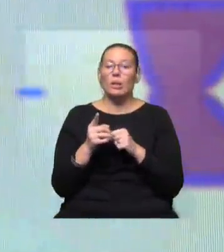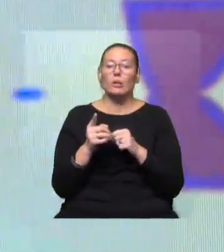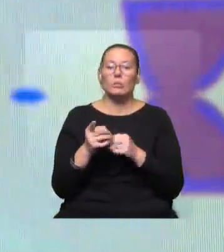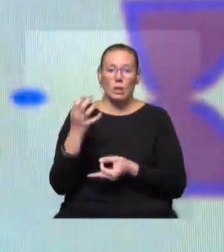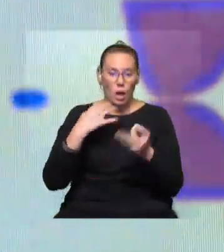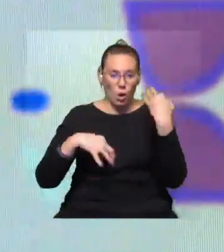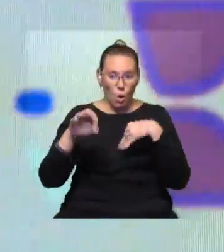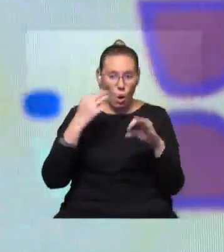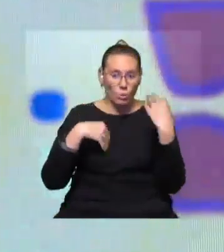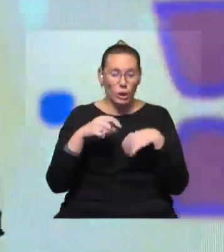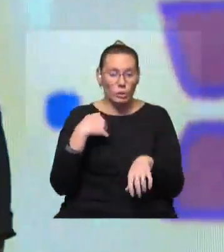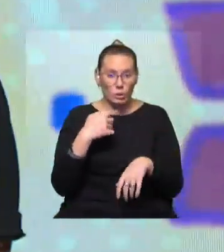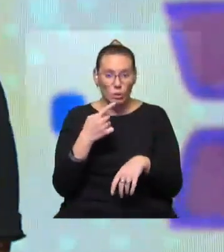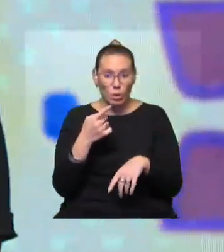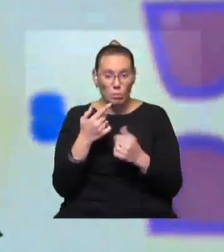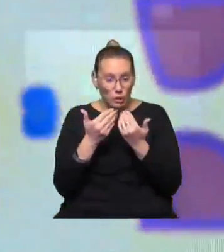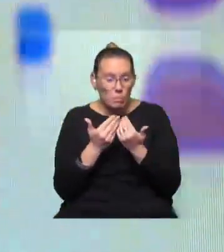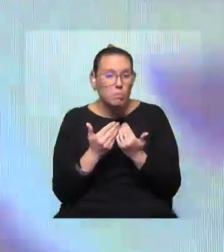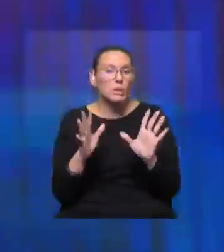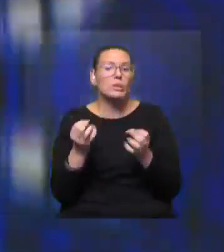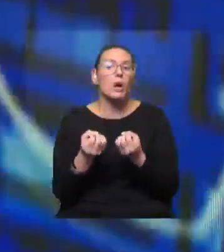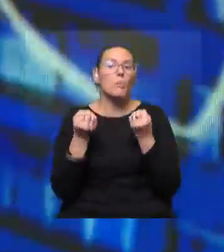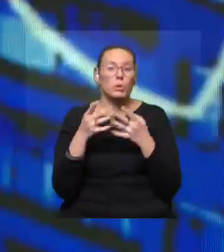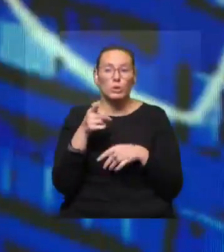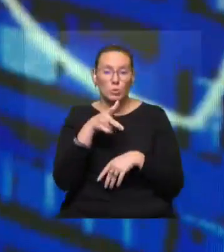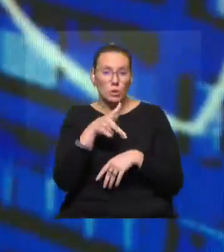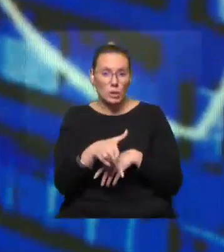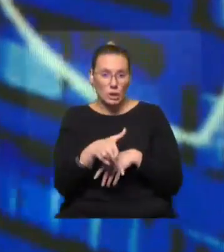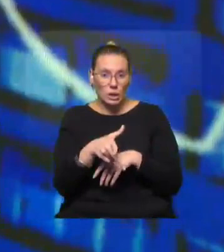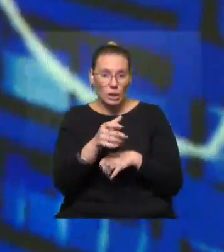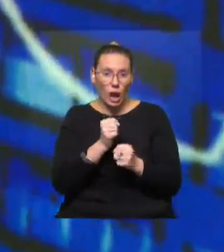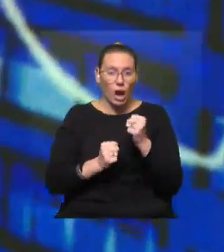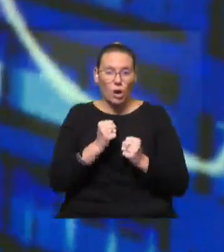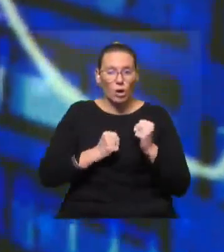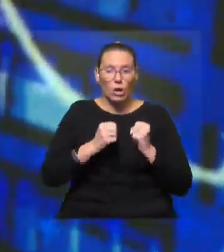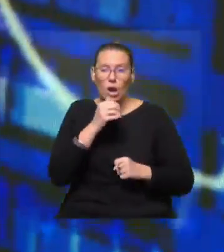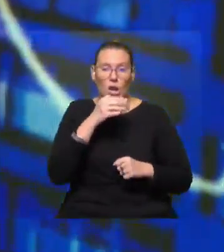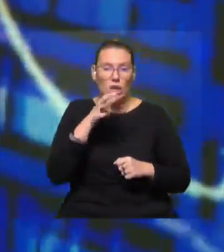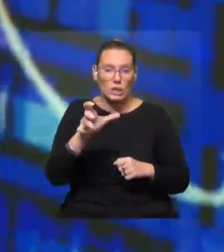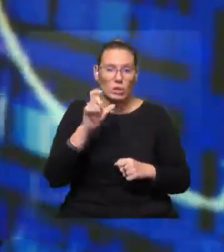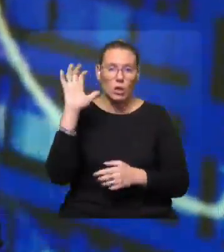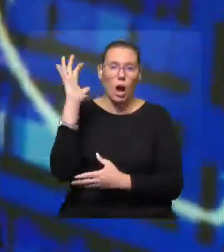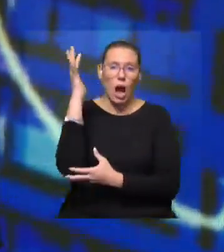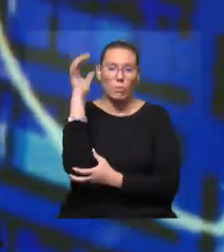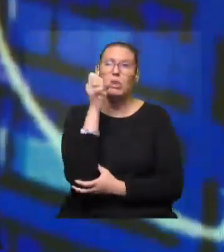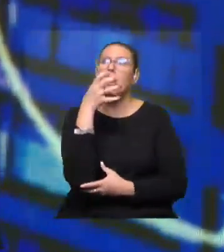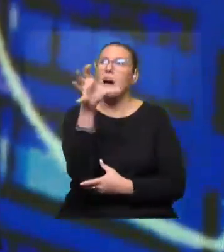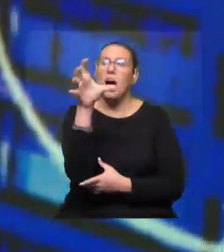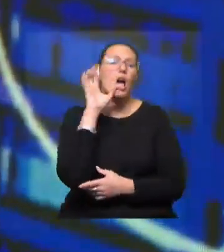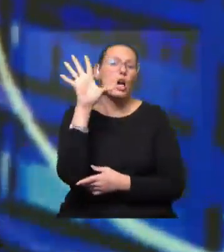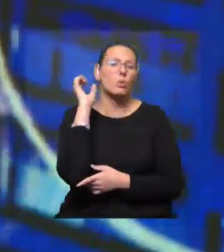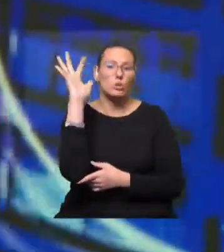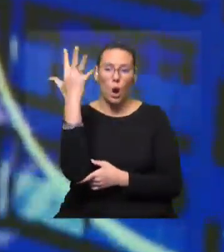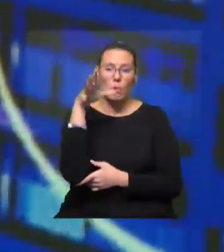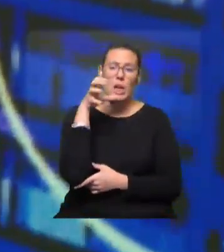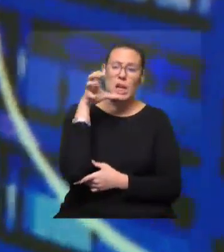me llamó mucho la atención porque el puntapié el disparador fue que su hija corrió gritando diciendo que un árbol había gritado que escuchó un árbol